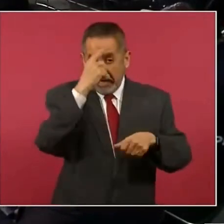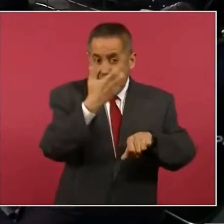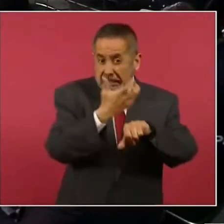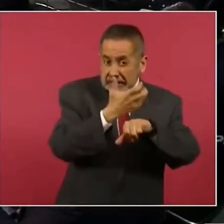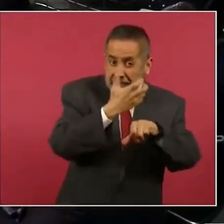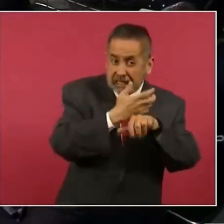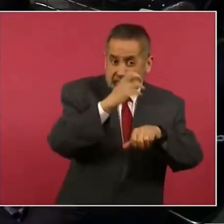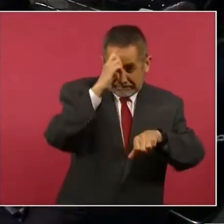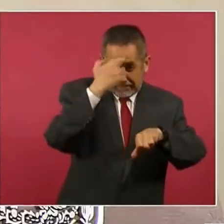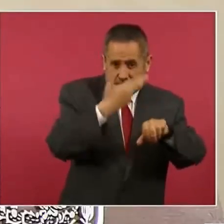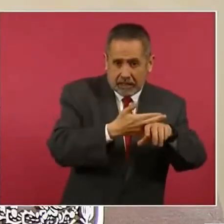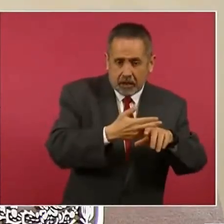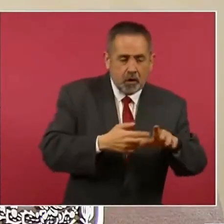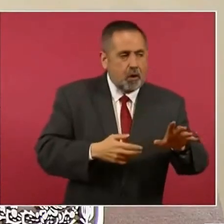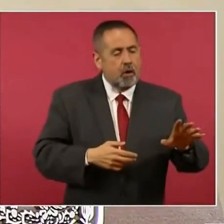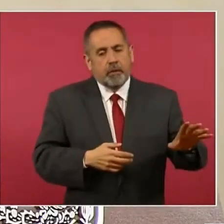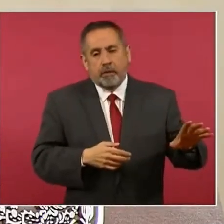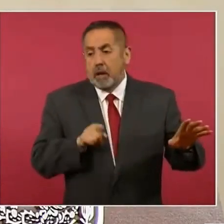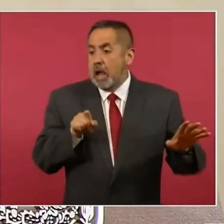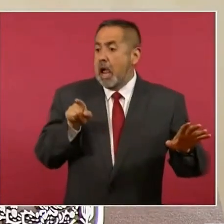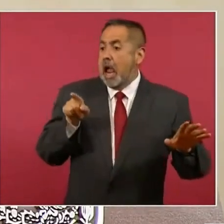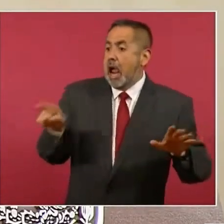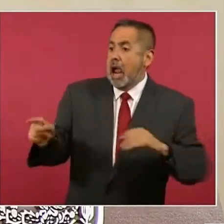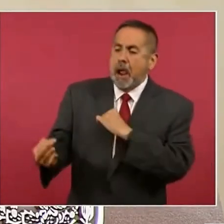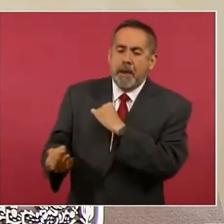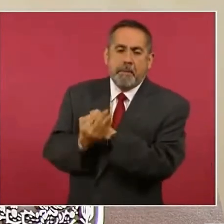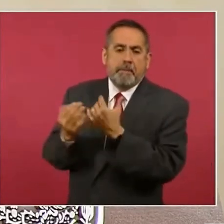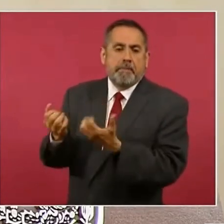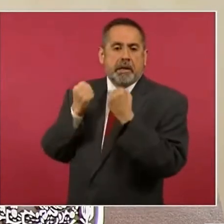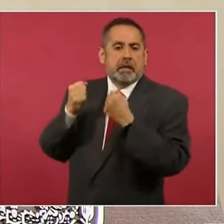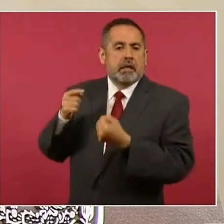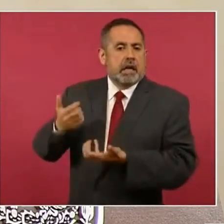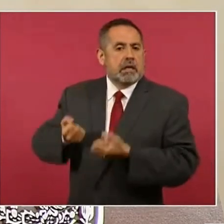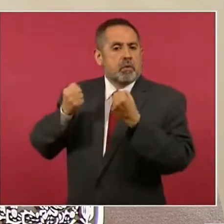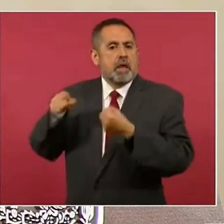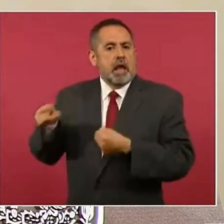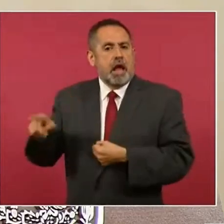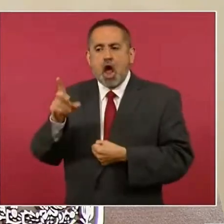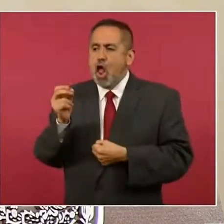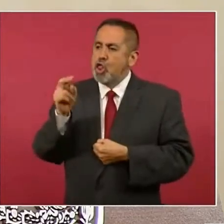Fíjense de lo que nos salvó don Jesús.